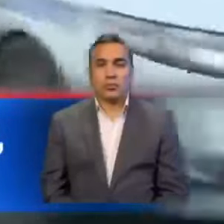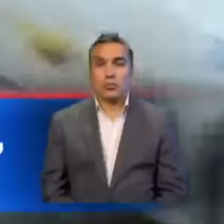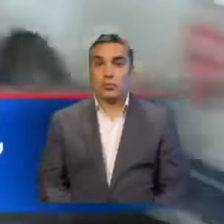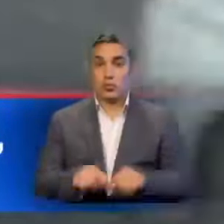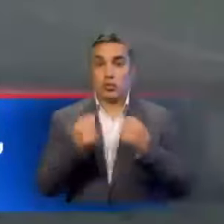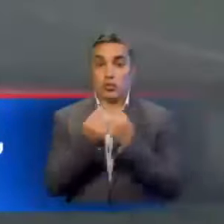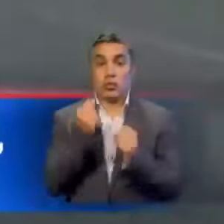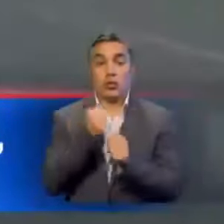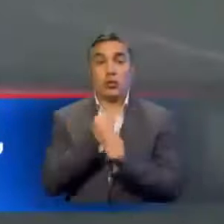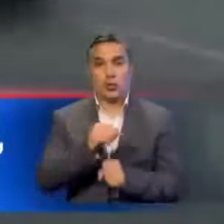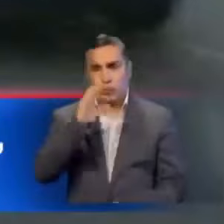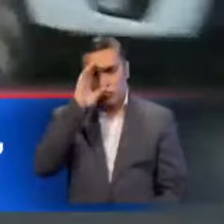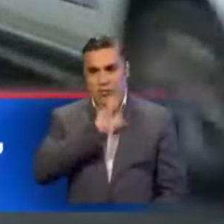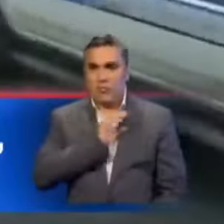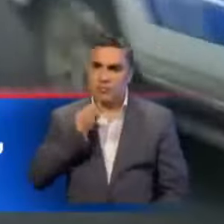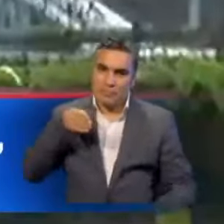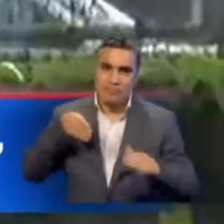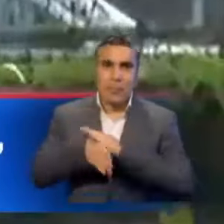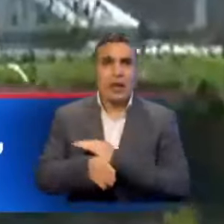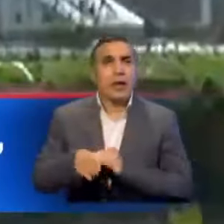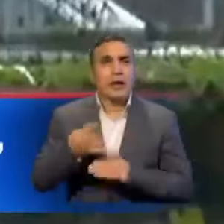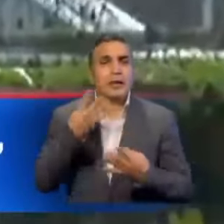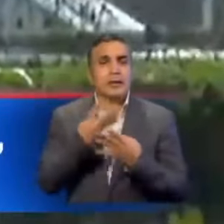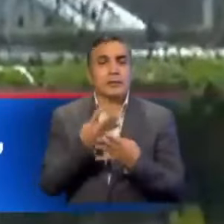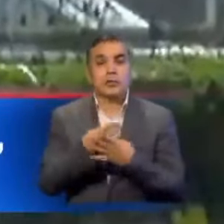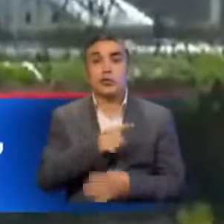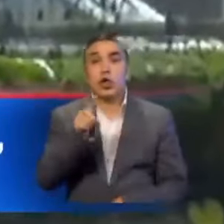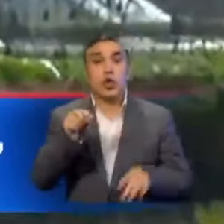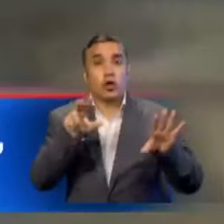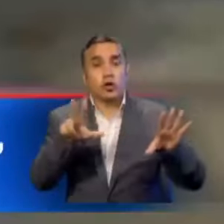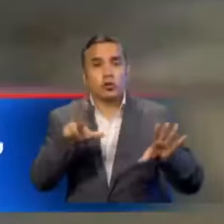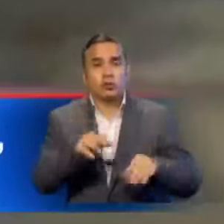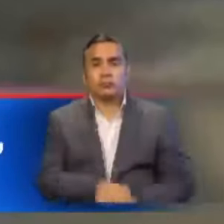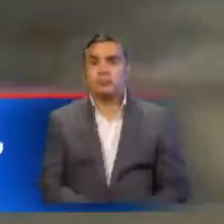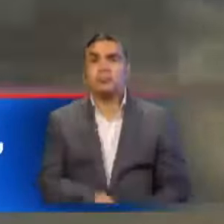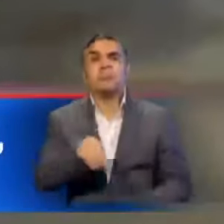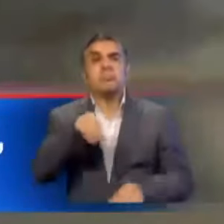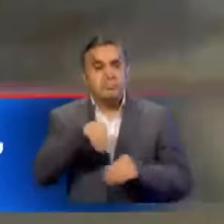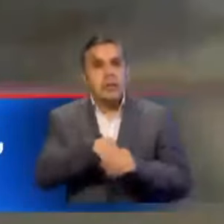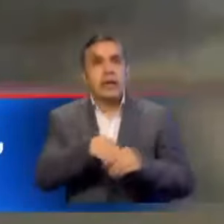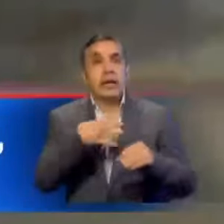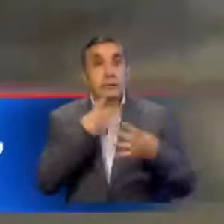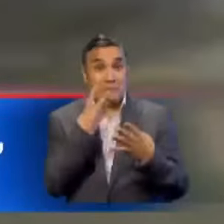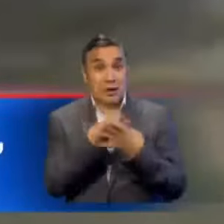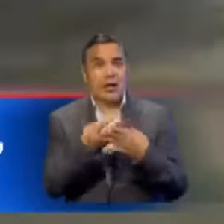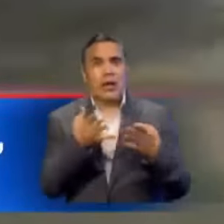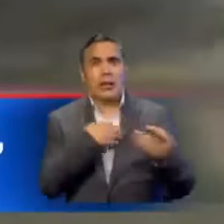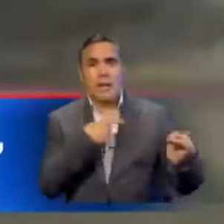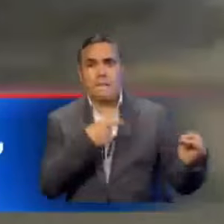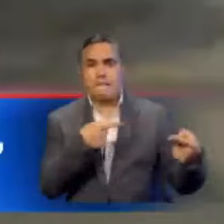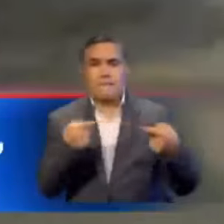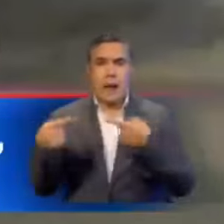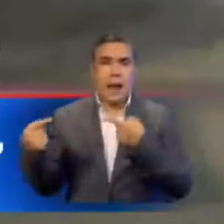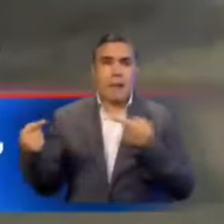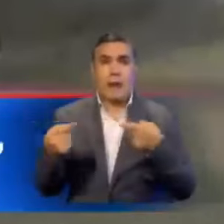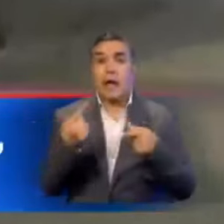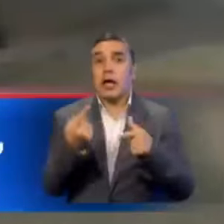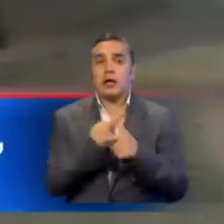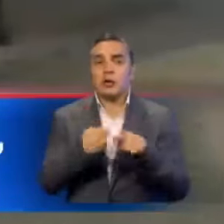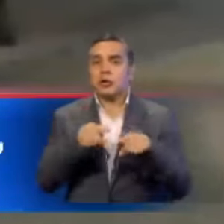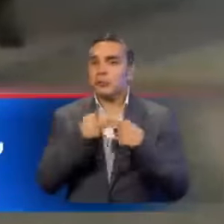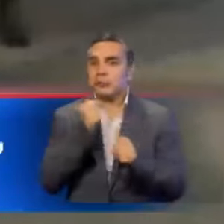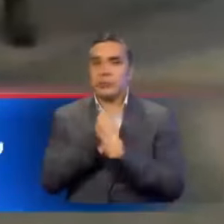Grupos operativos de la policía llegaban al centro de privación de libertad Zonal 8. Enfrentamientos entre reos obligaba a proceder bajo los parámetros establecidos